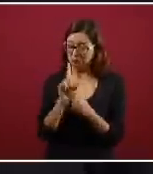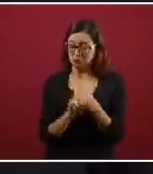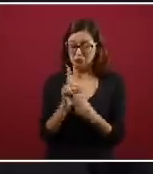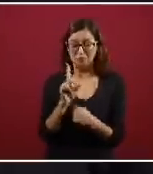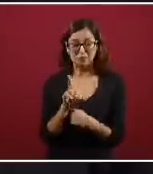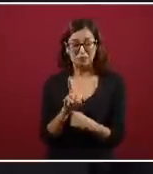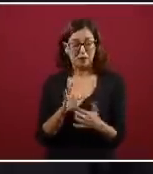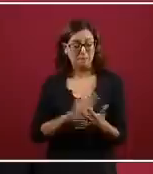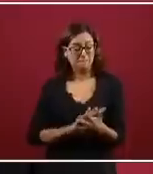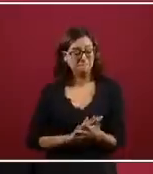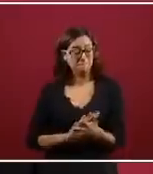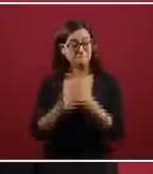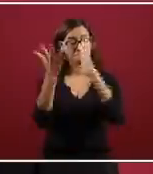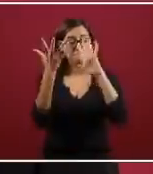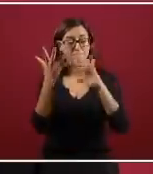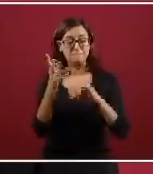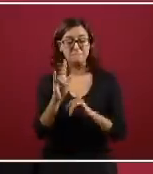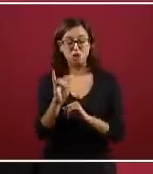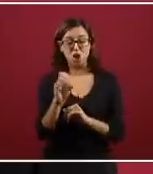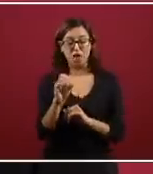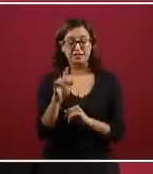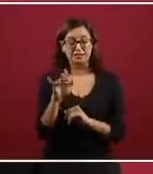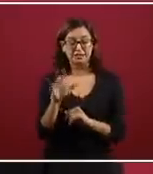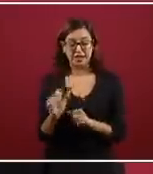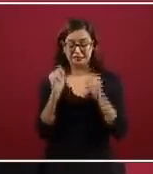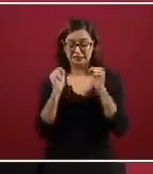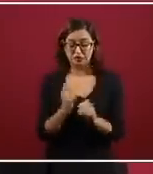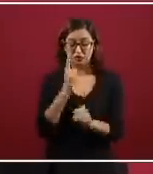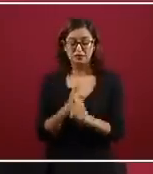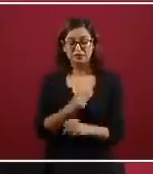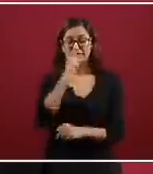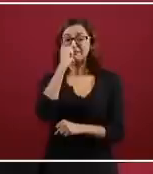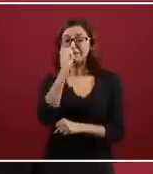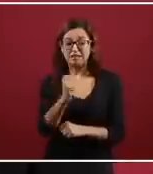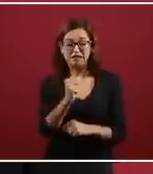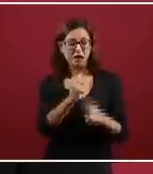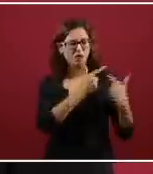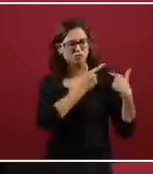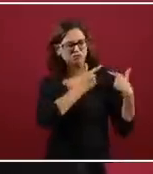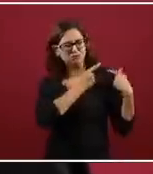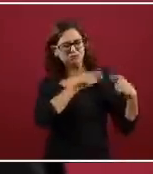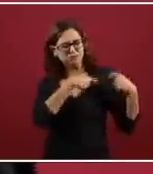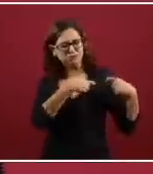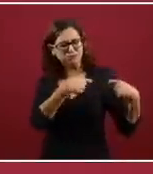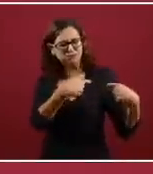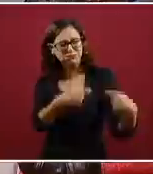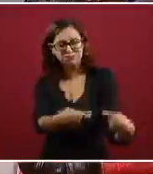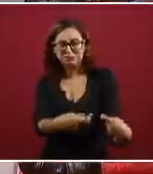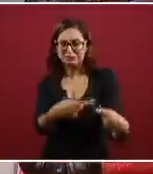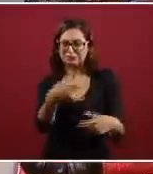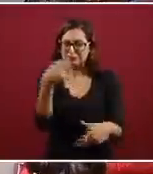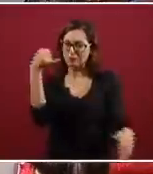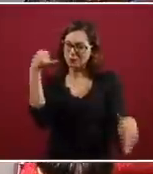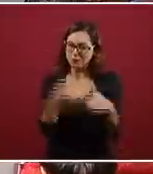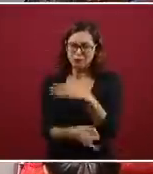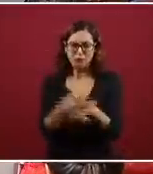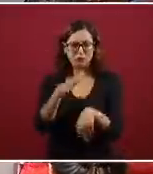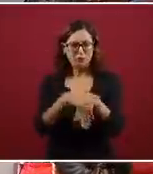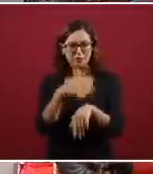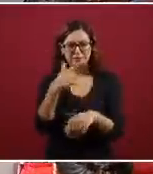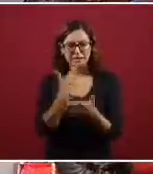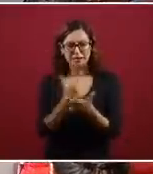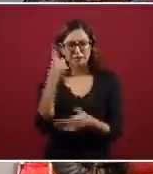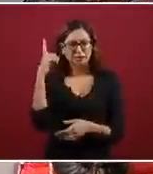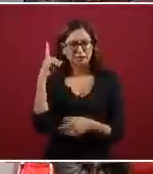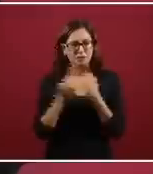inseguridad y de la violencia, ya lo hemos hablado en otras ocasiones, pero estoy